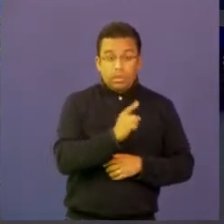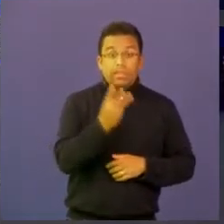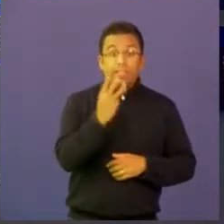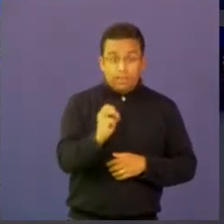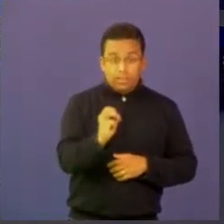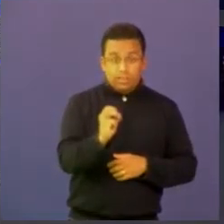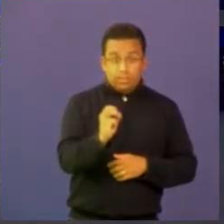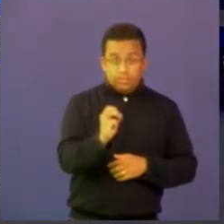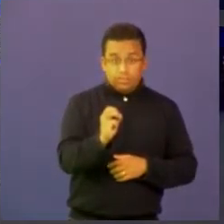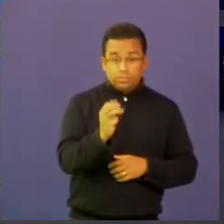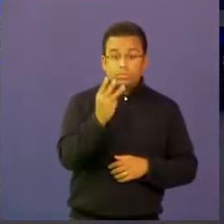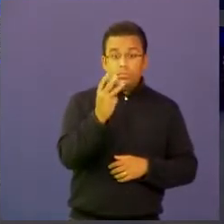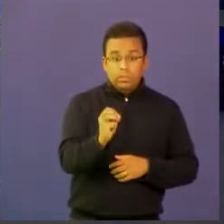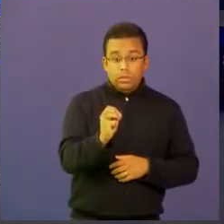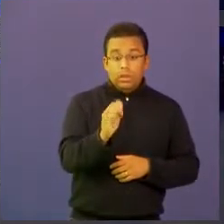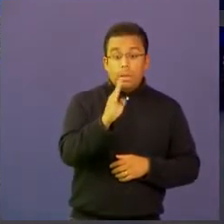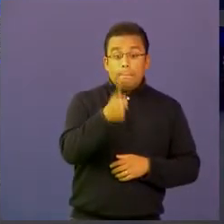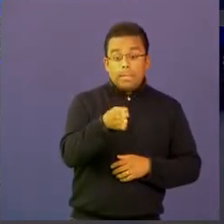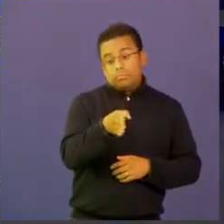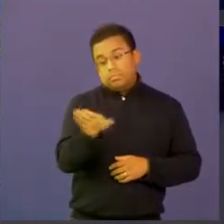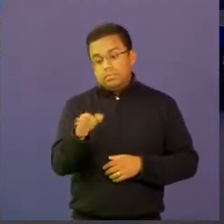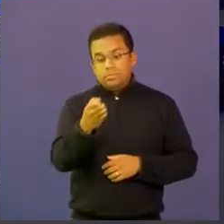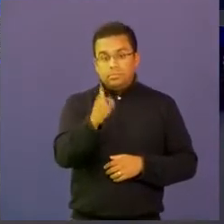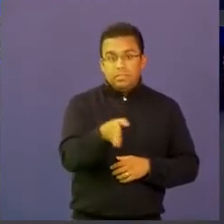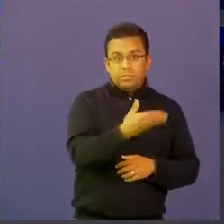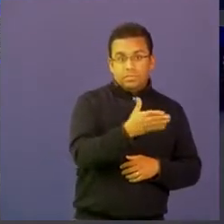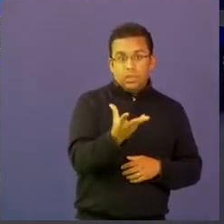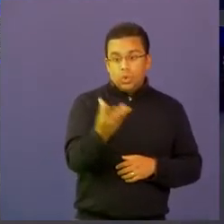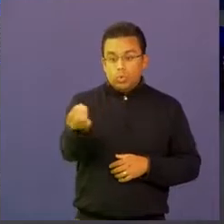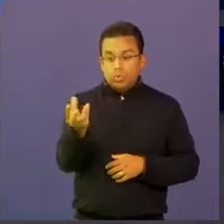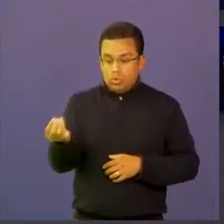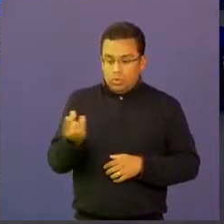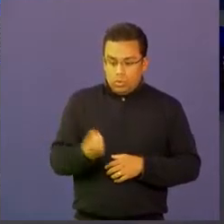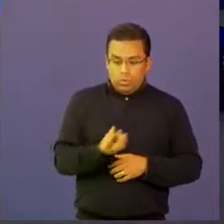puedo dividir esa clase en grupos